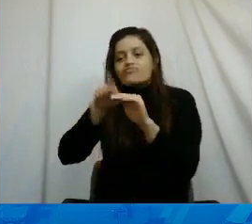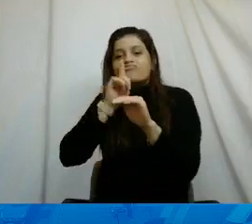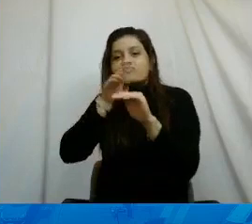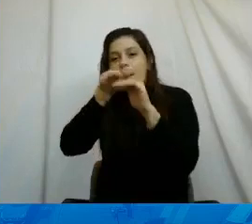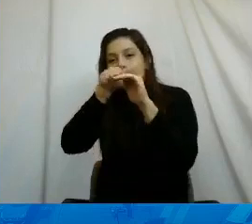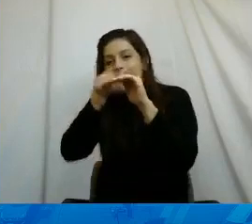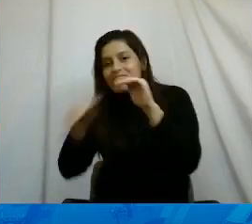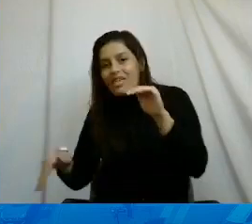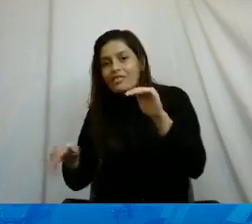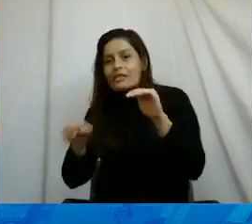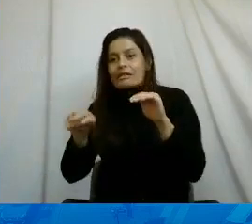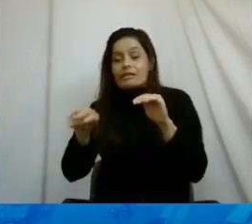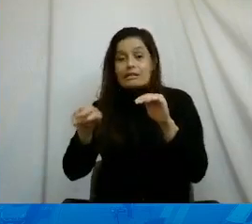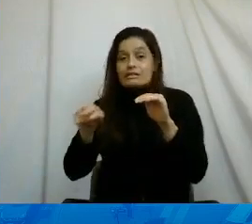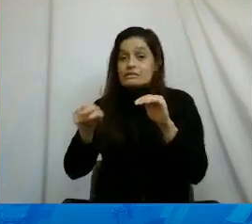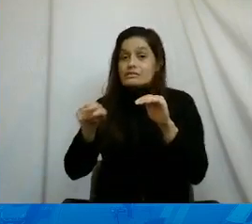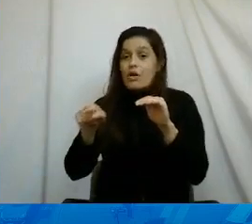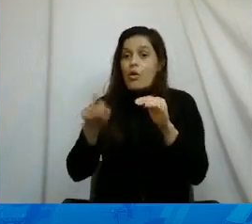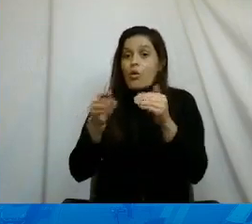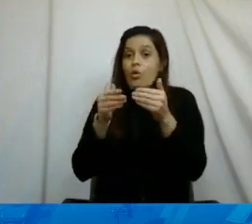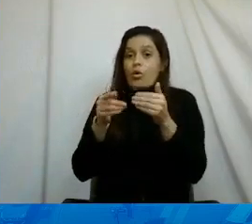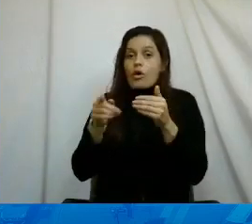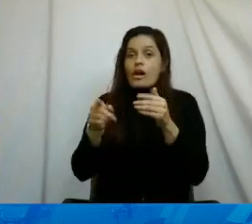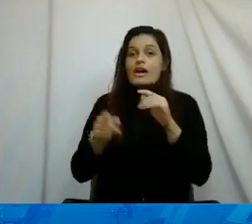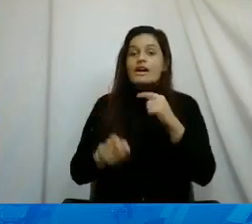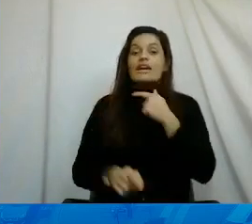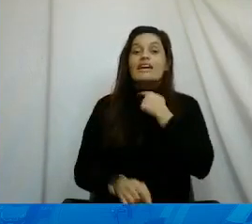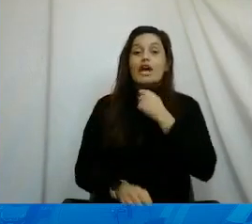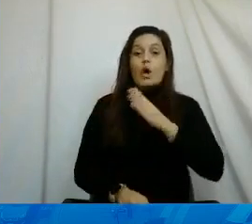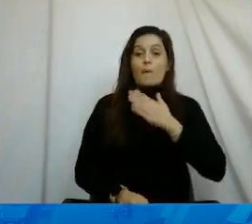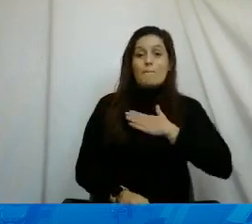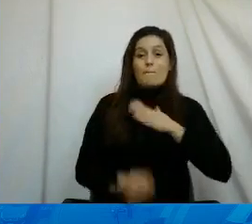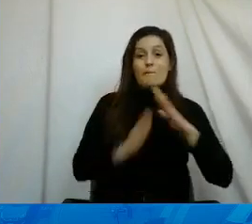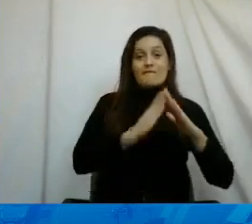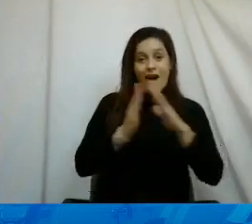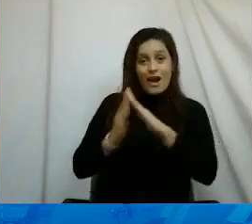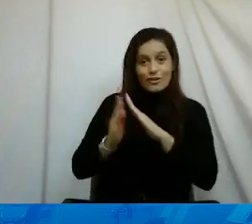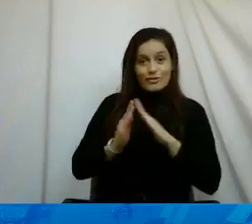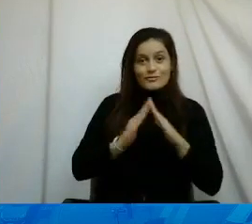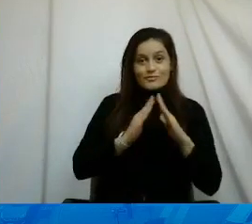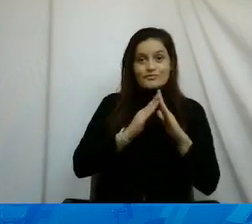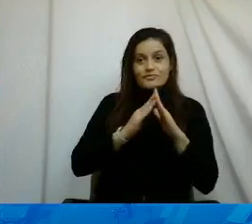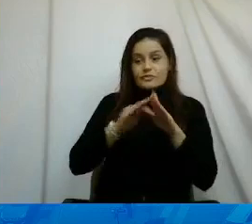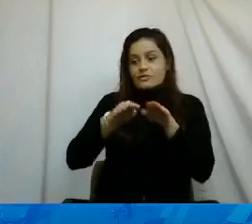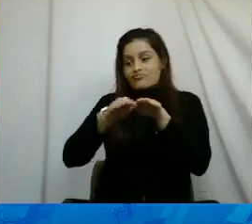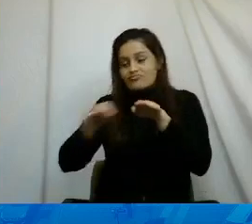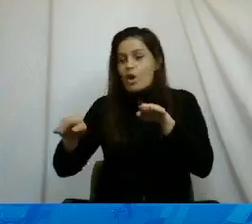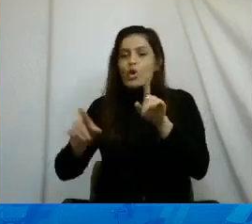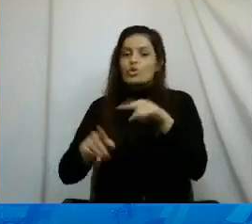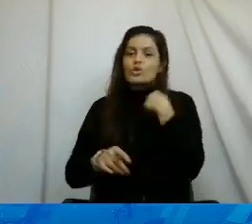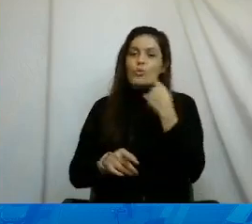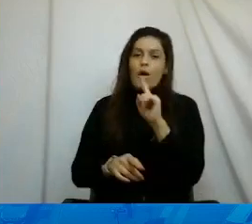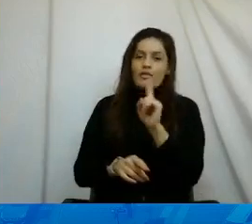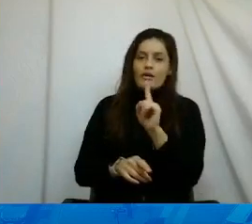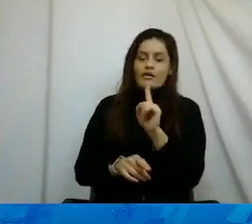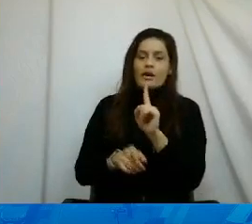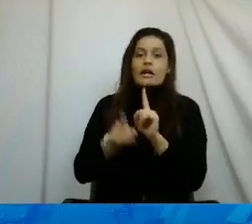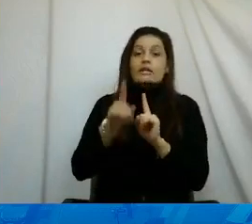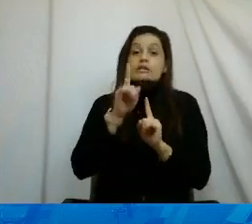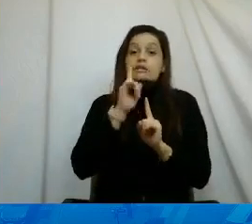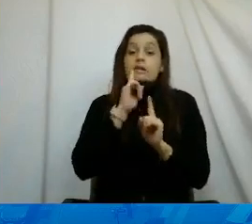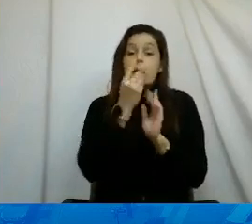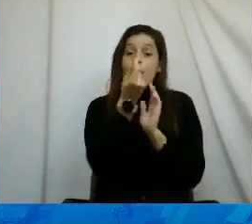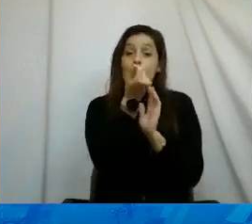que no se pueda ser tratado por el Quiero Mi Barrio, porque el Quiero Mi Barrio generalmente lo que hace es postular a través del programa Pavimentos Participativos, que tiene un presupuesto